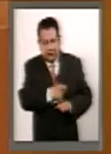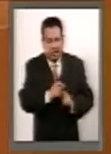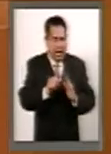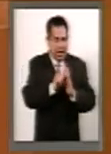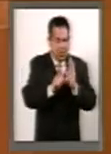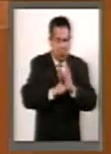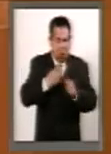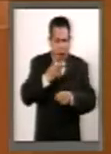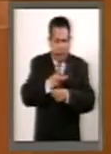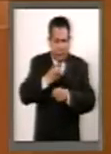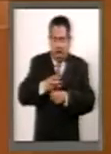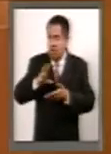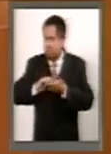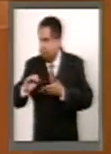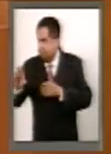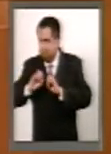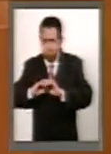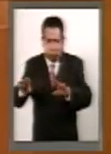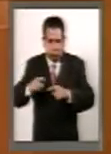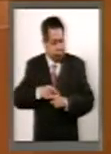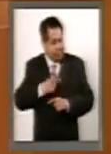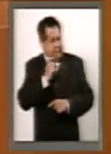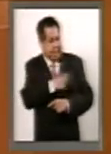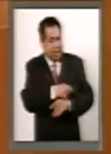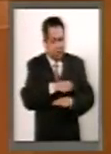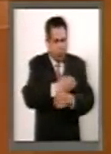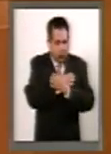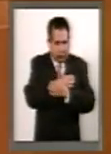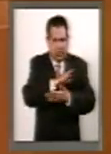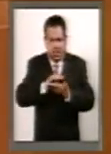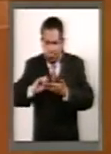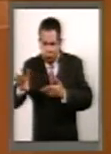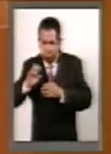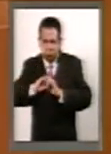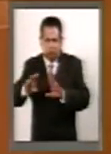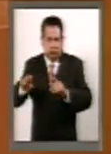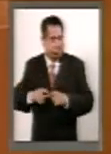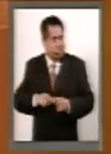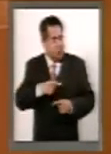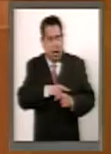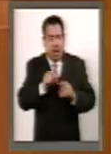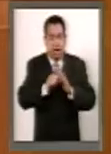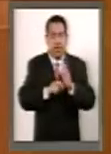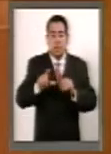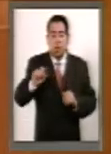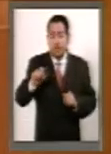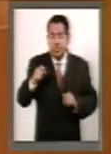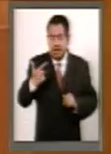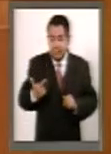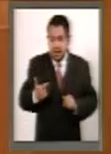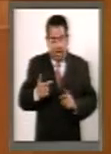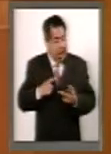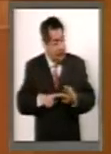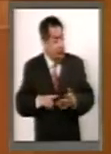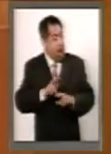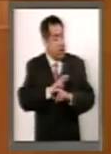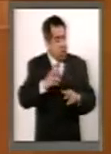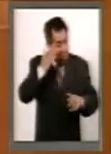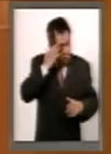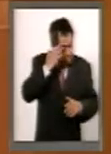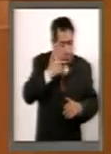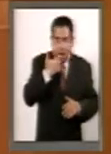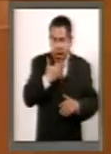3 en el horizonte de la educación, de los artículos 27, el reconocimiento y